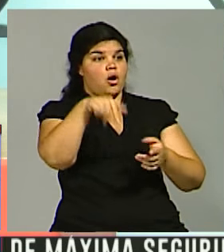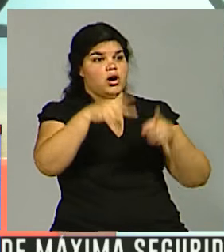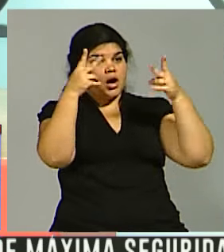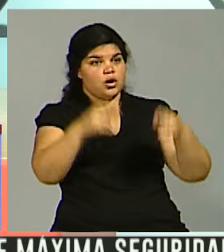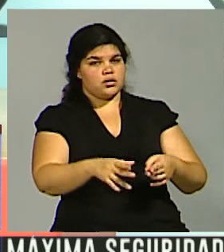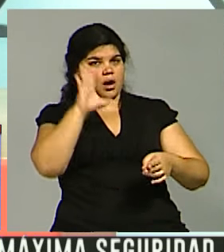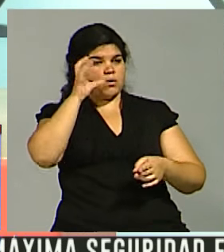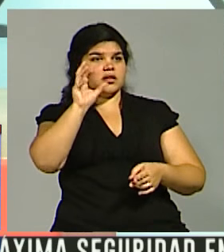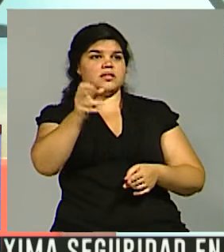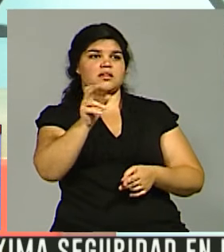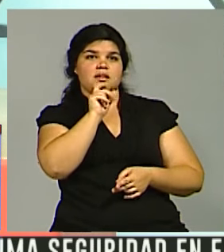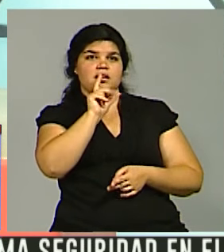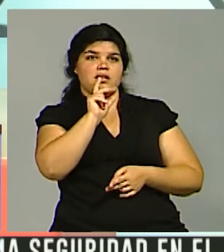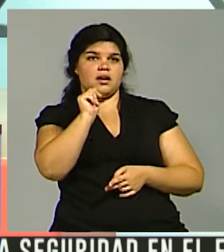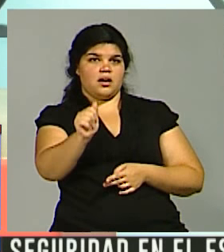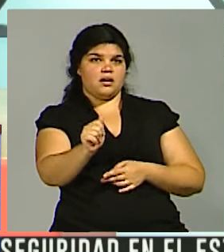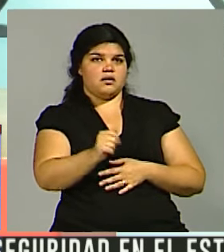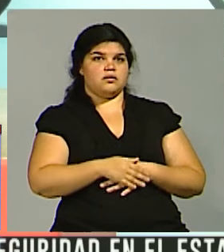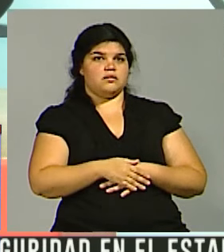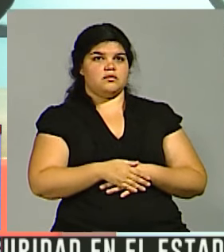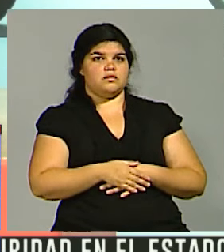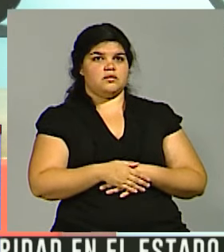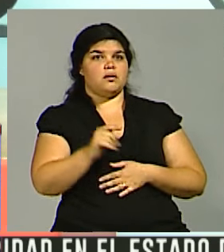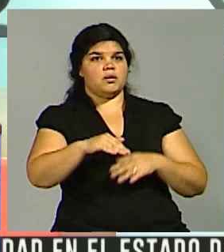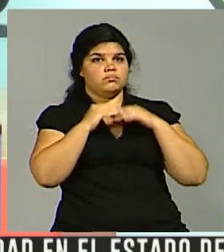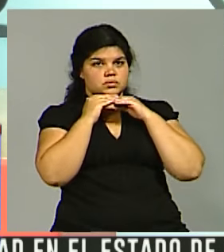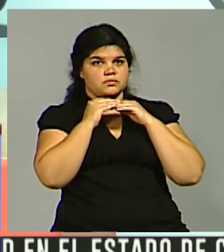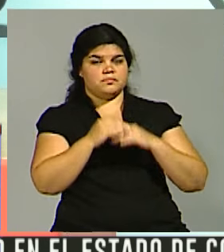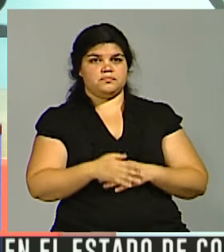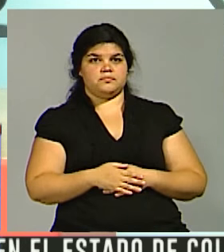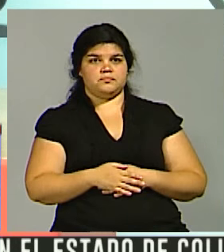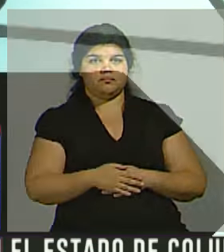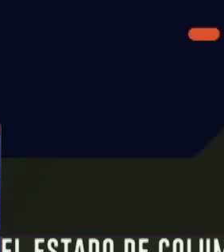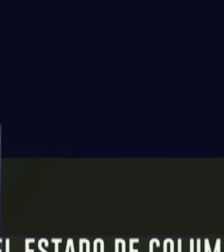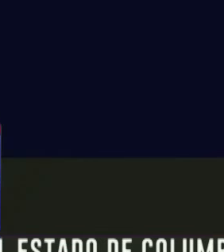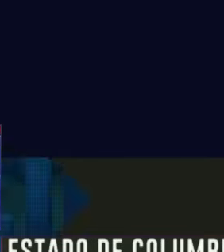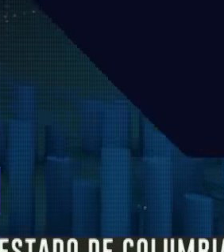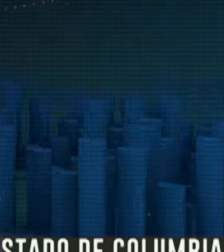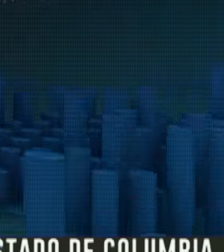que estamos en el canal número 30 de la televisión digital abierta. Los esperamos, volvemos en unos minutos.